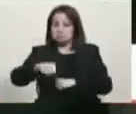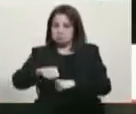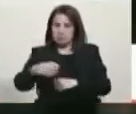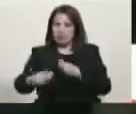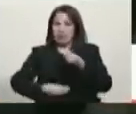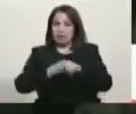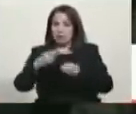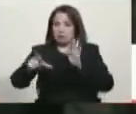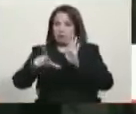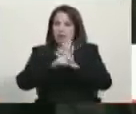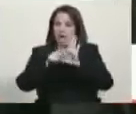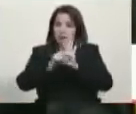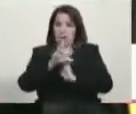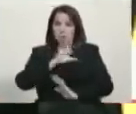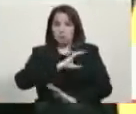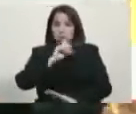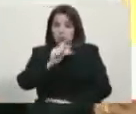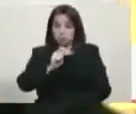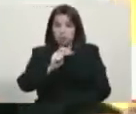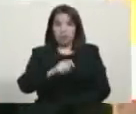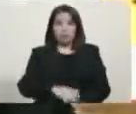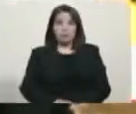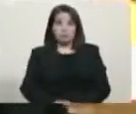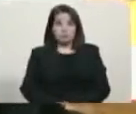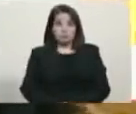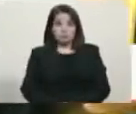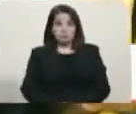legal y constitucionalmente.